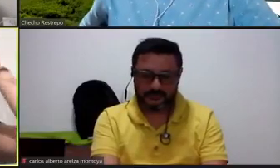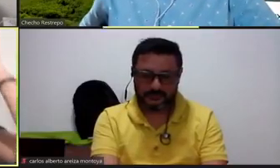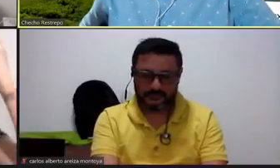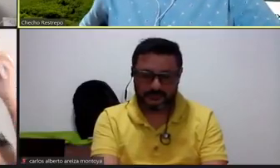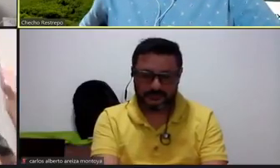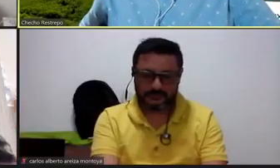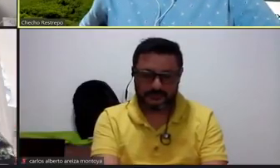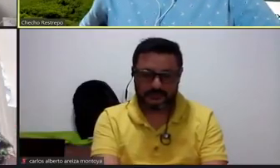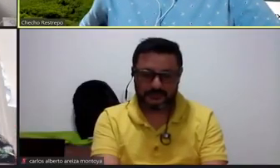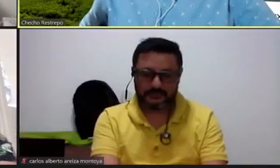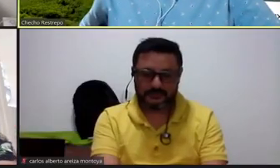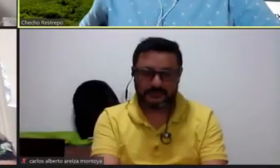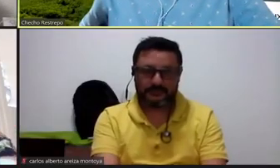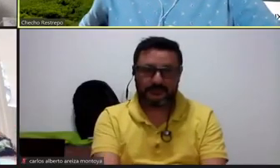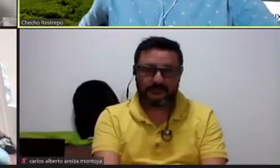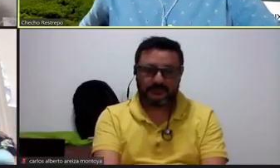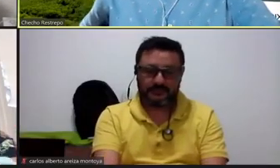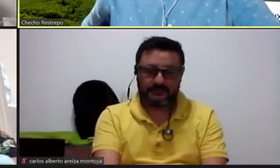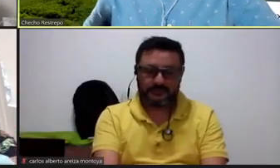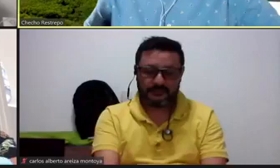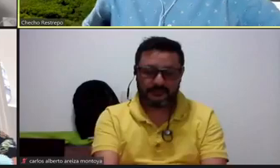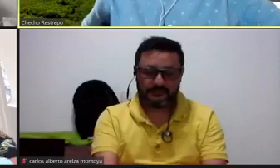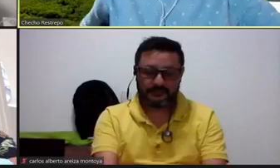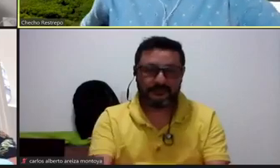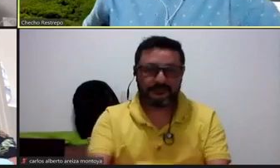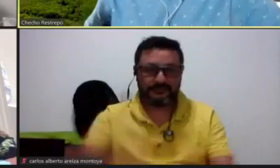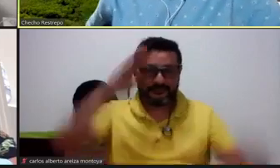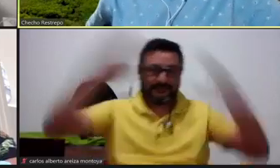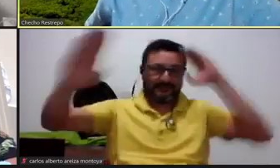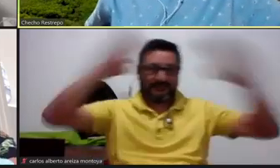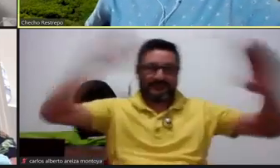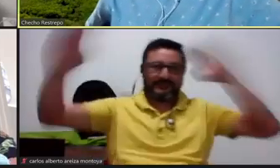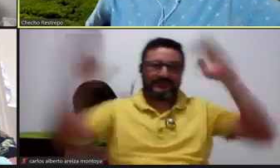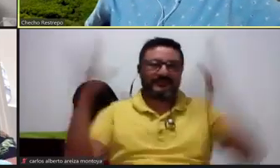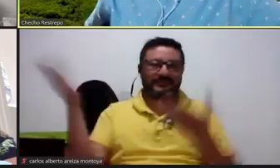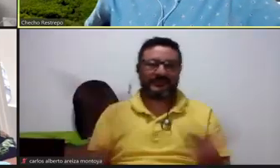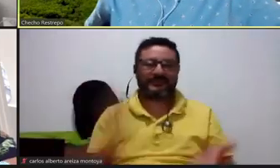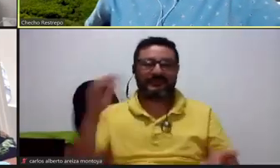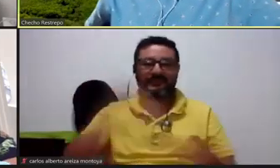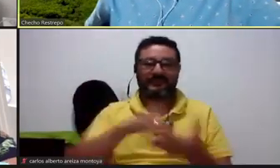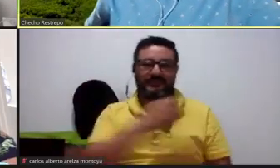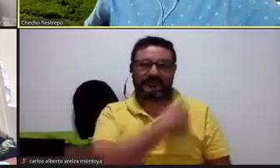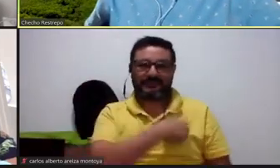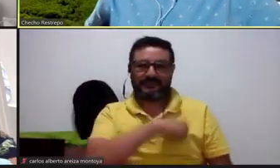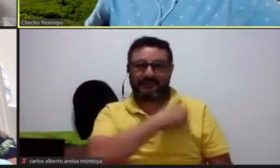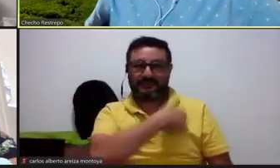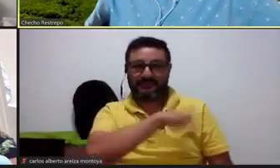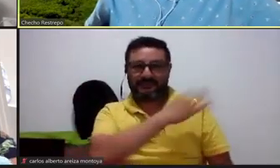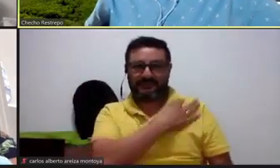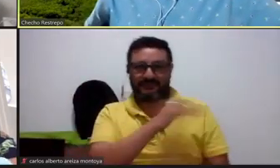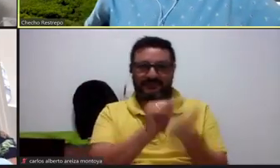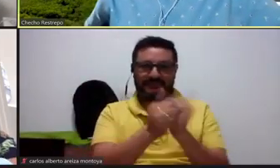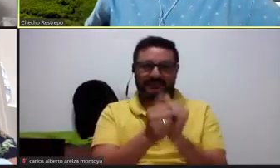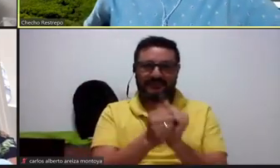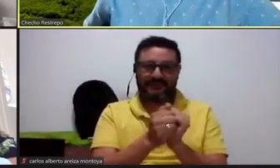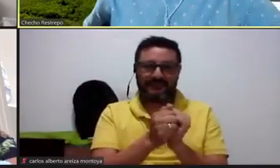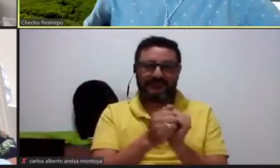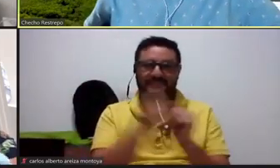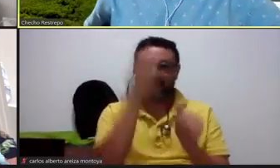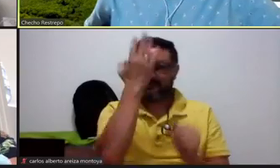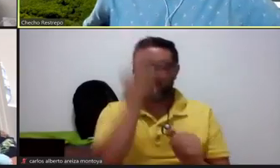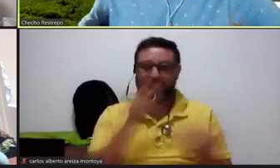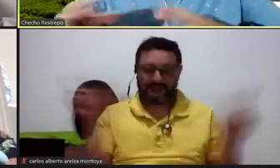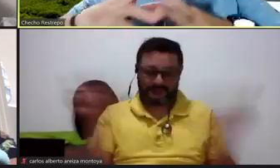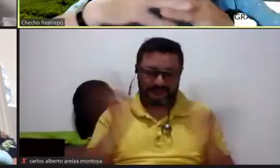Hola, hola, hola, hola, hola, hola, hola. Bienvenidos una vez más a Paisa Deportes Live TV, su